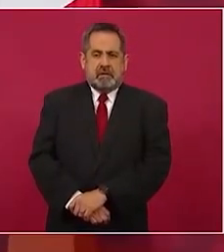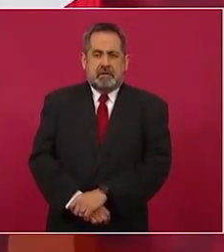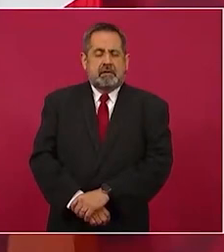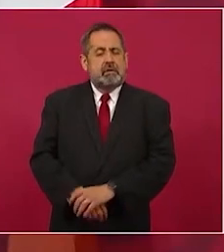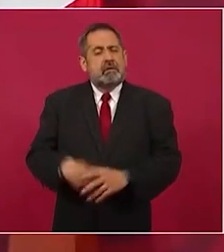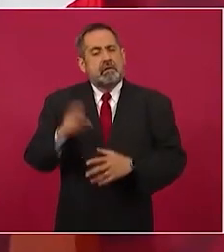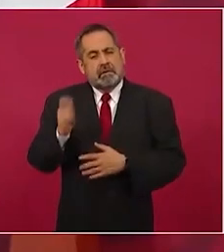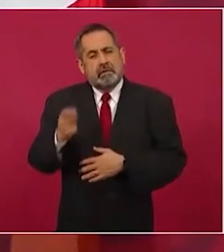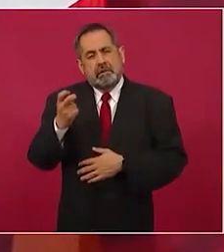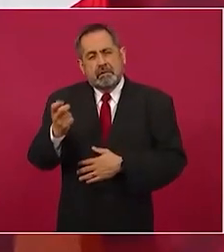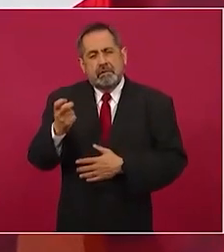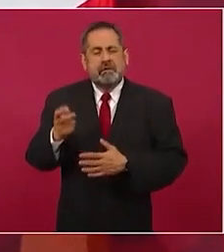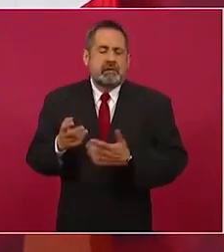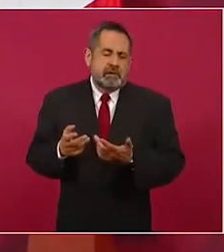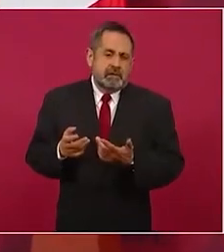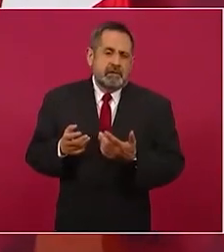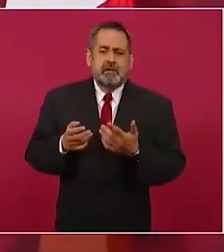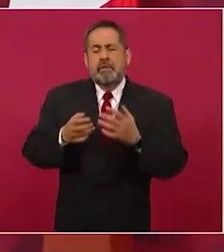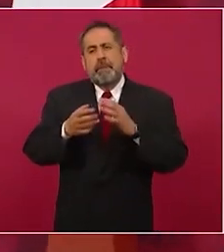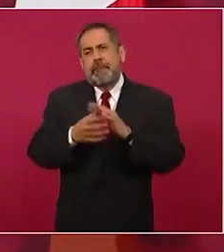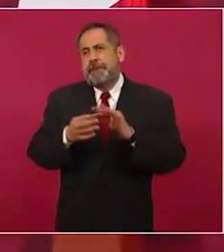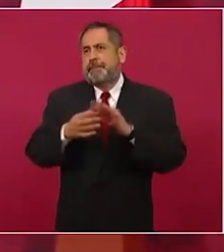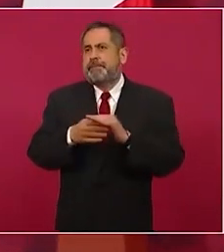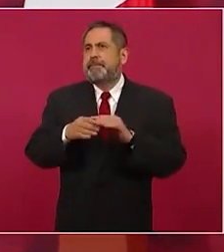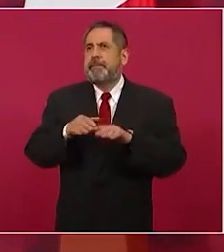Pero eso, estamos hablando